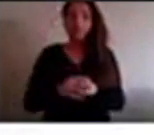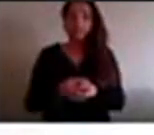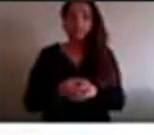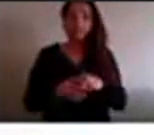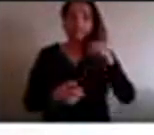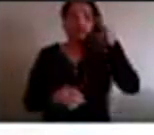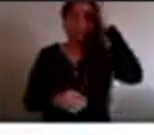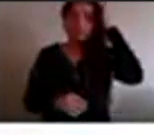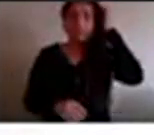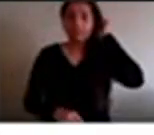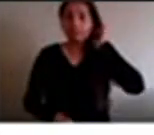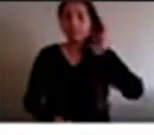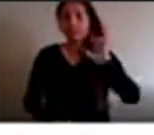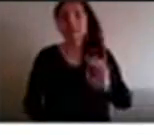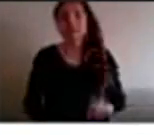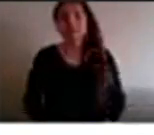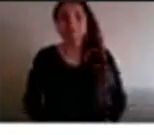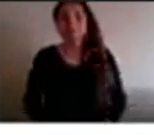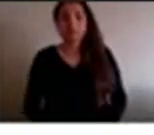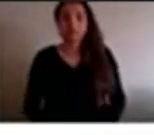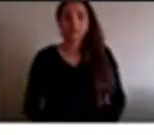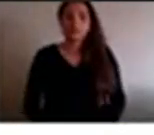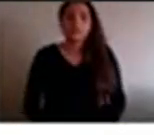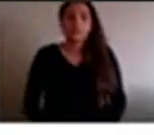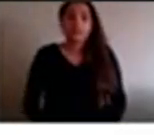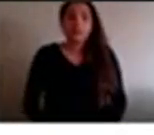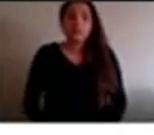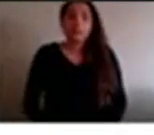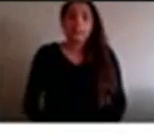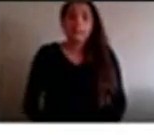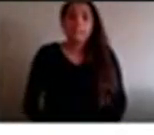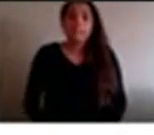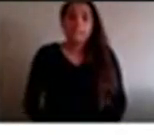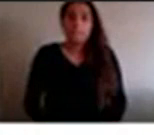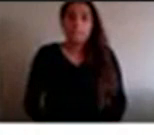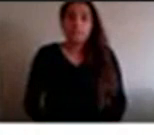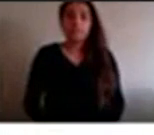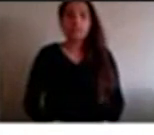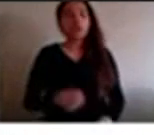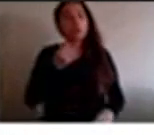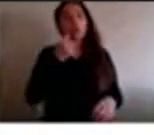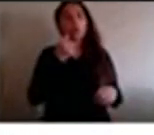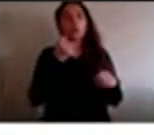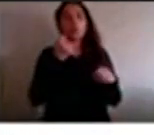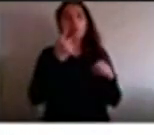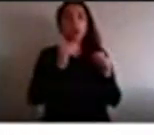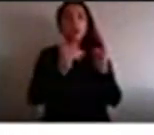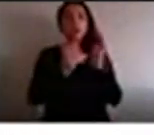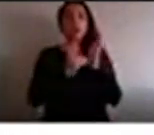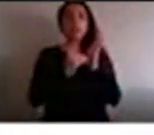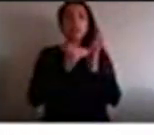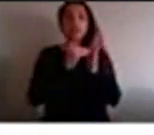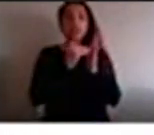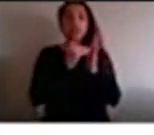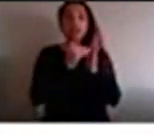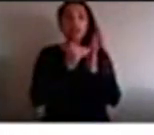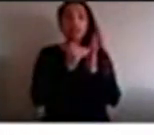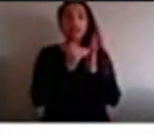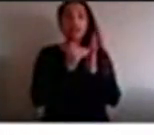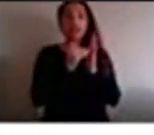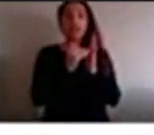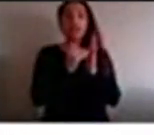en nuestro sistema político colombiano. Siguiente. ¿En qué niveles? ¿Por qué niveles están las personas